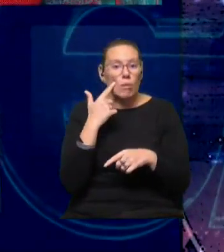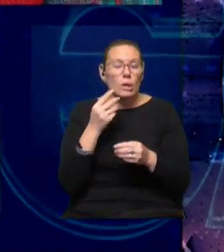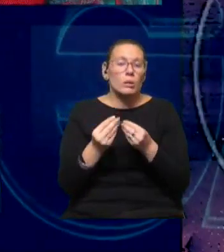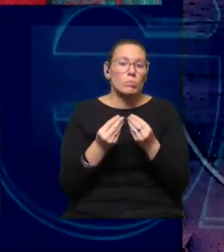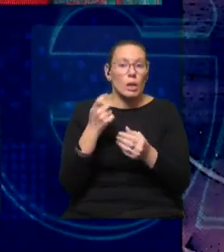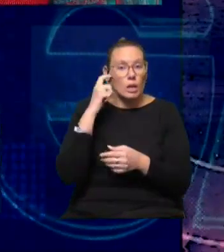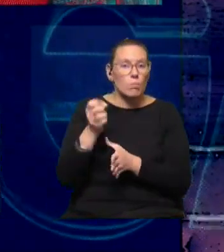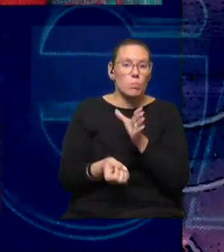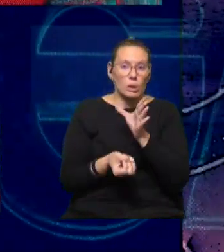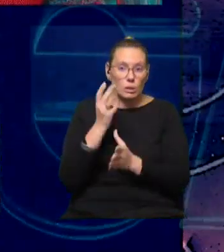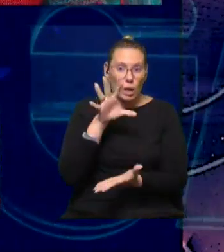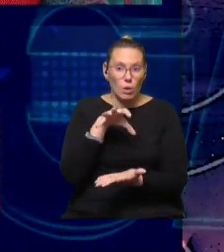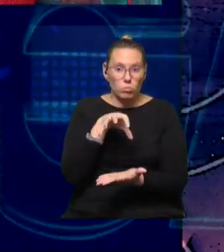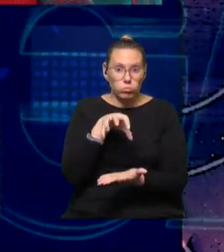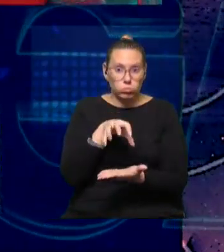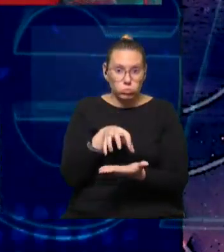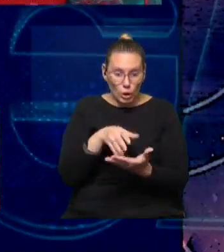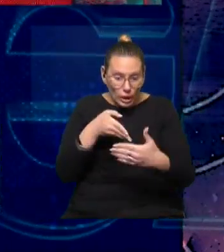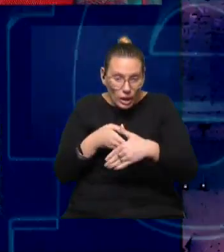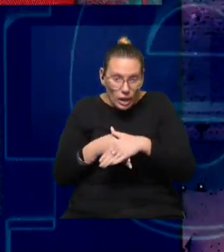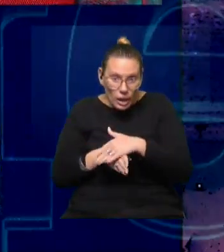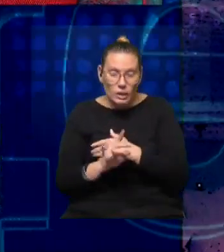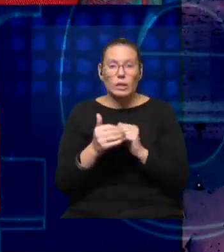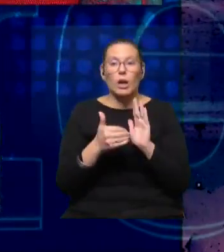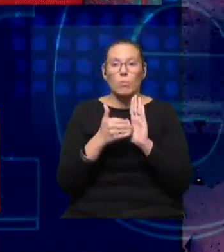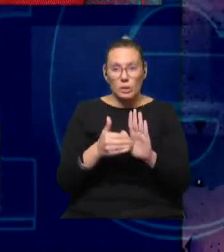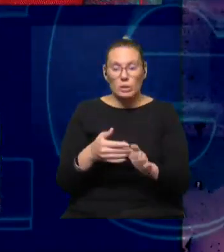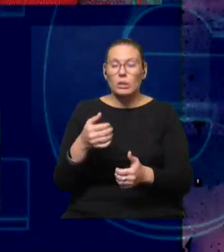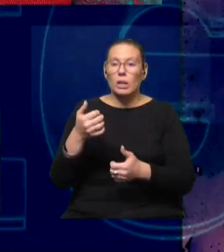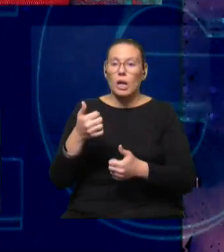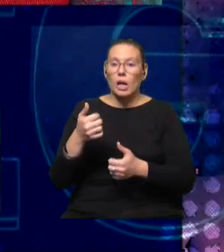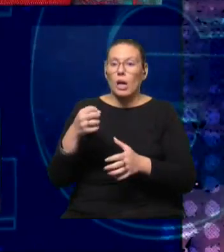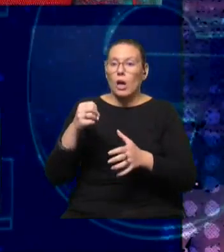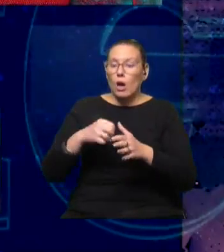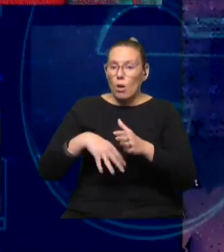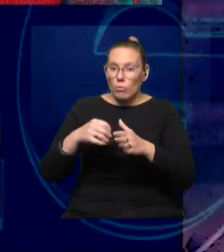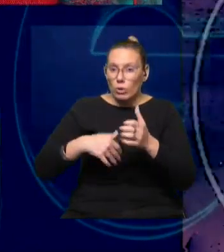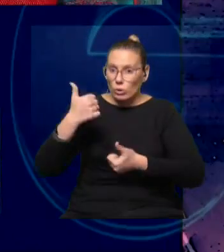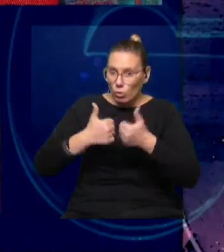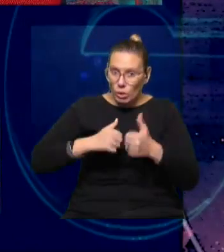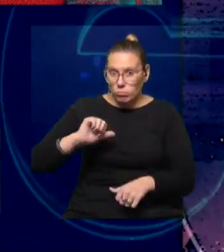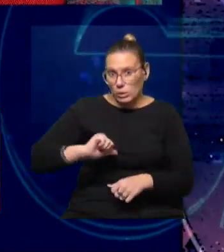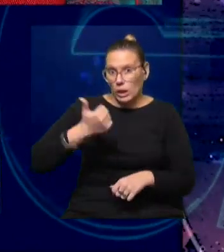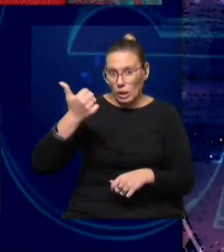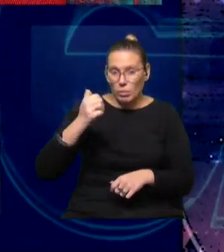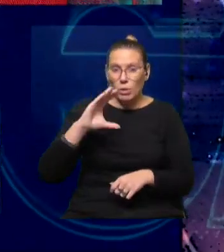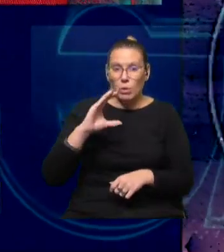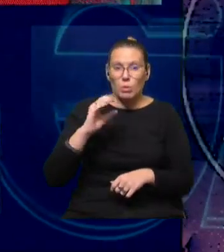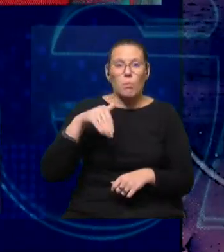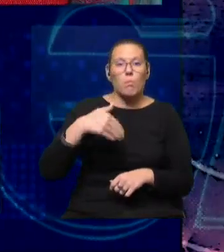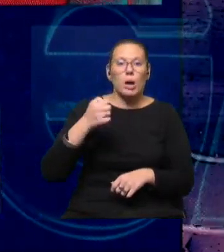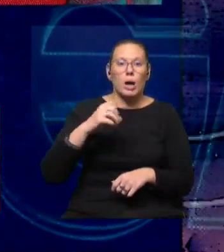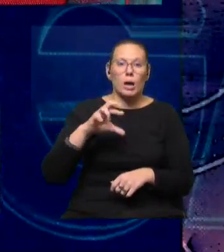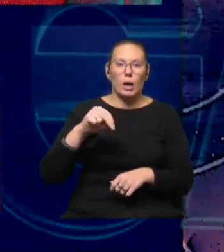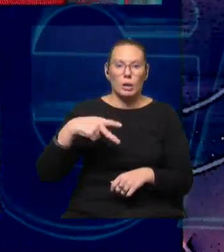inventé esta instalación y inmersiva la presencia de fondos concursables ganamos con Macarena Montañez que es la curadora